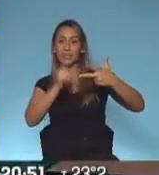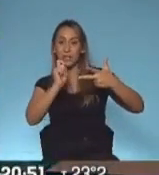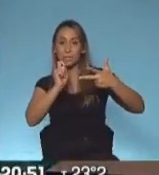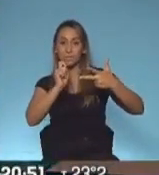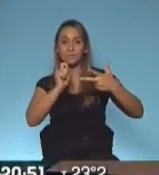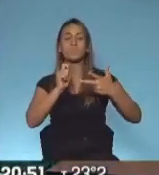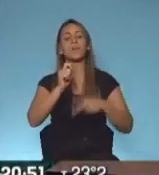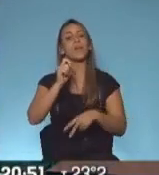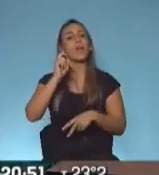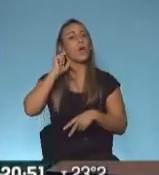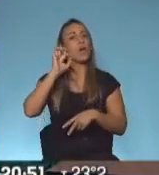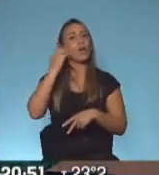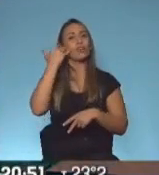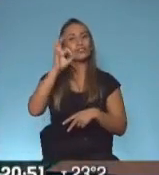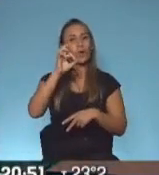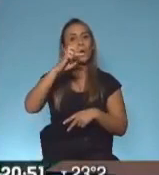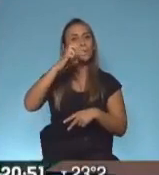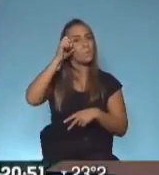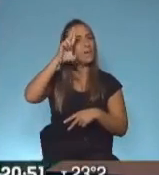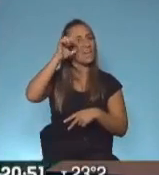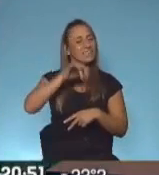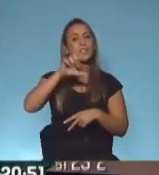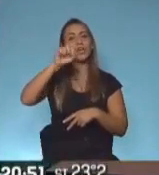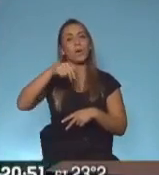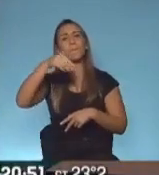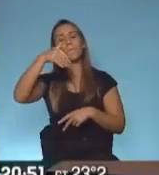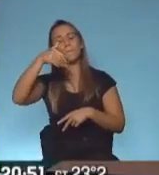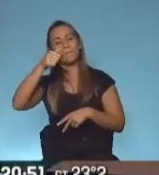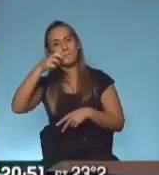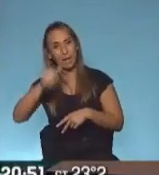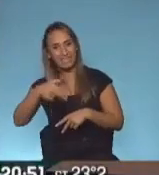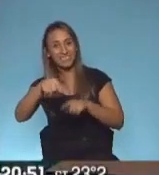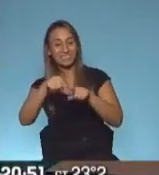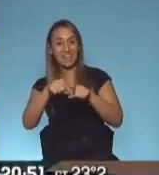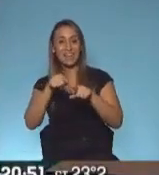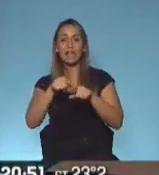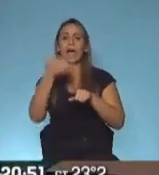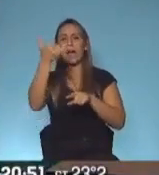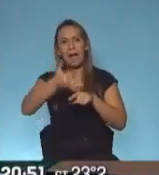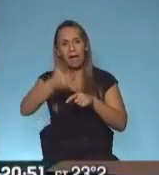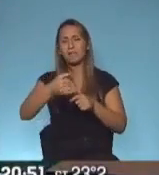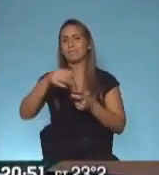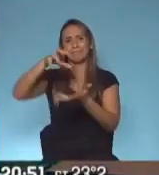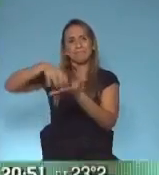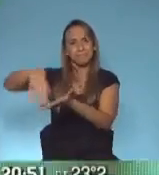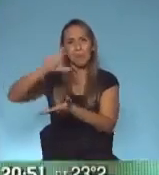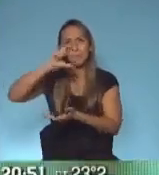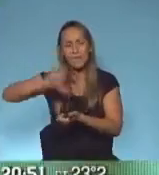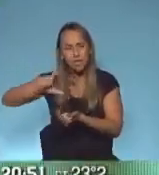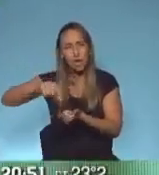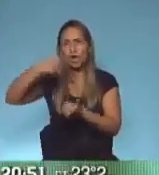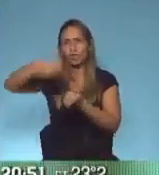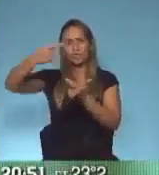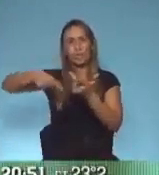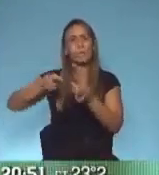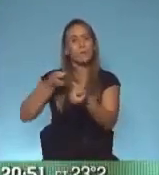Pérez Compán, 3.000 millones de dólares tiene su familia. Pérez Compán Precombank tiene servicios petroleros, maneja Molinos Ríos